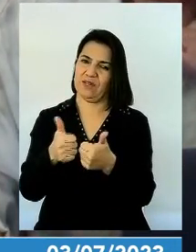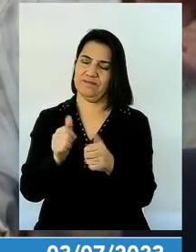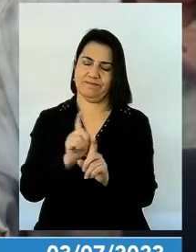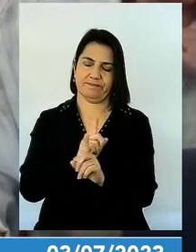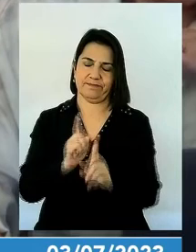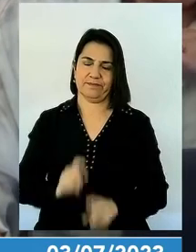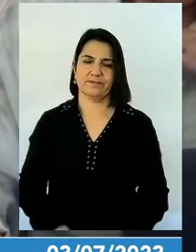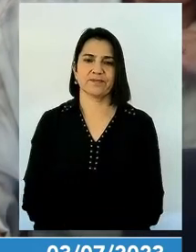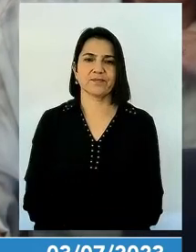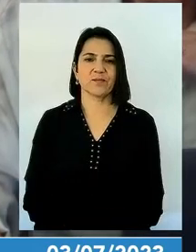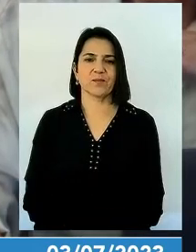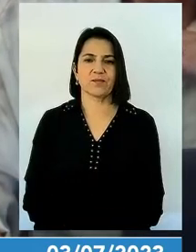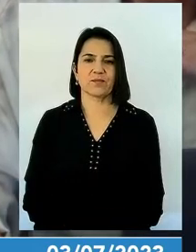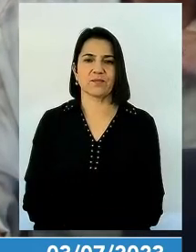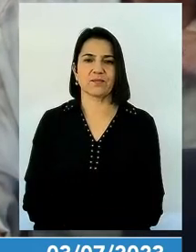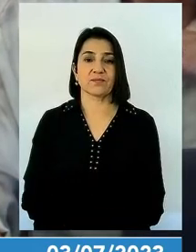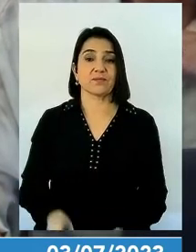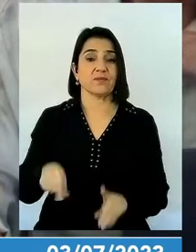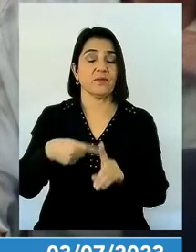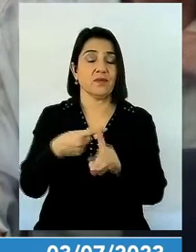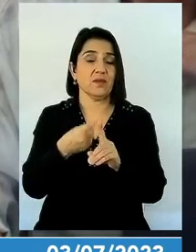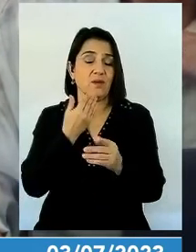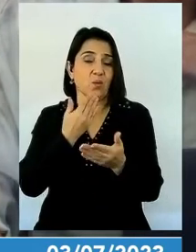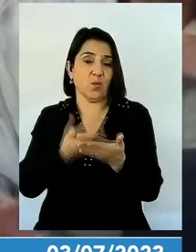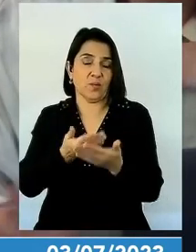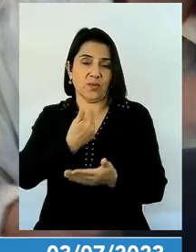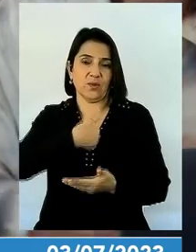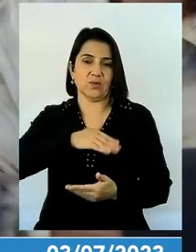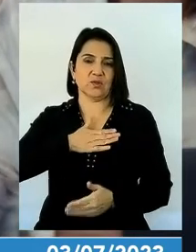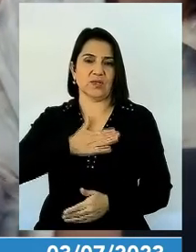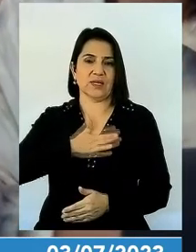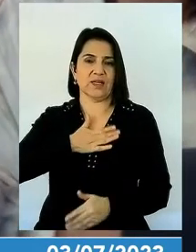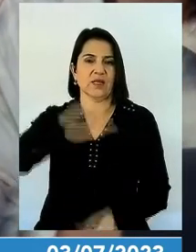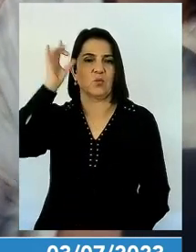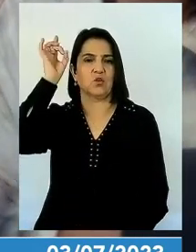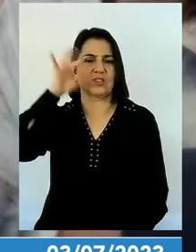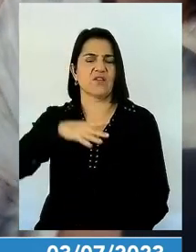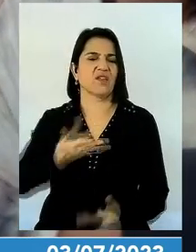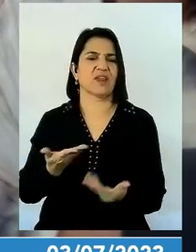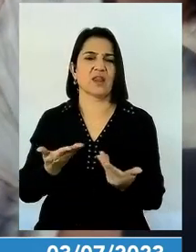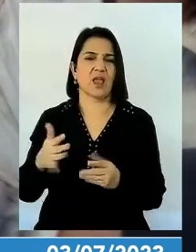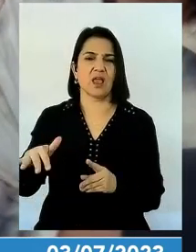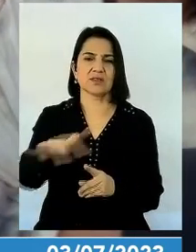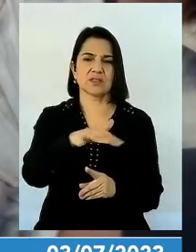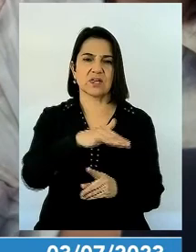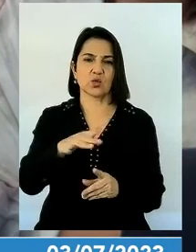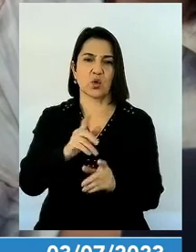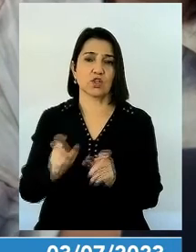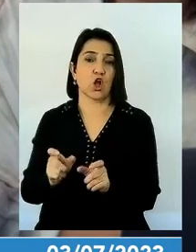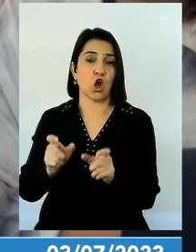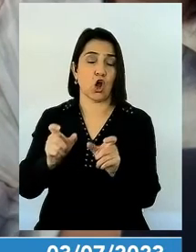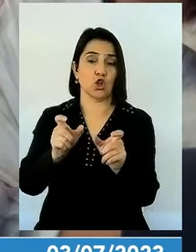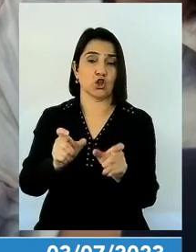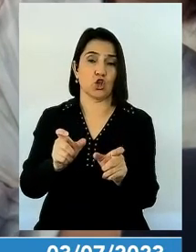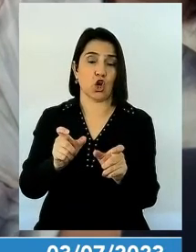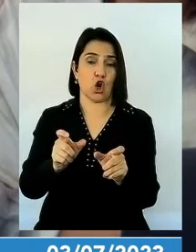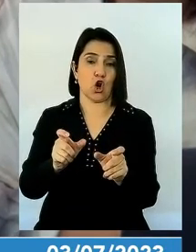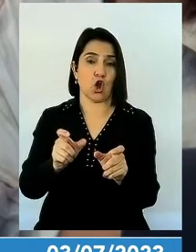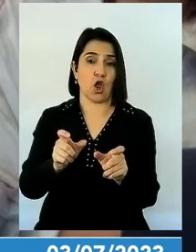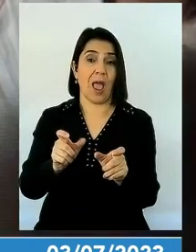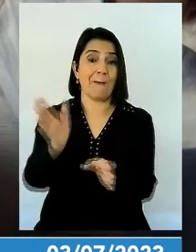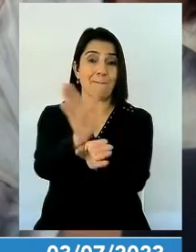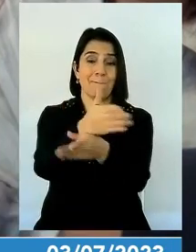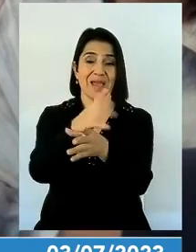Por otra parte, cuando nosotros queremos saber qué es lo que sucede con el manejo actual de las pesquerías, se sabe que las